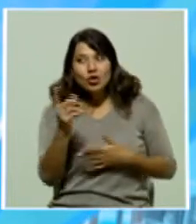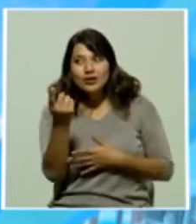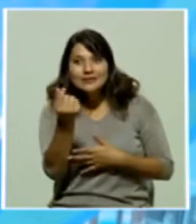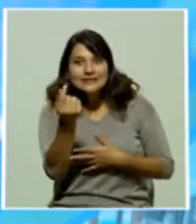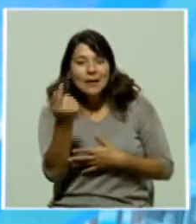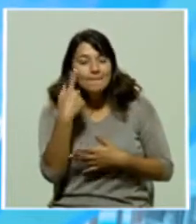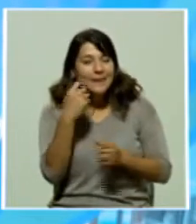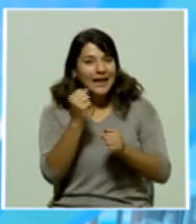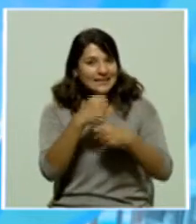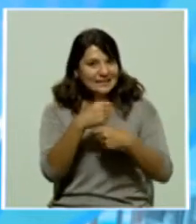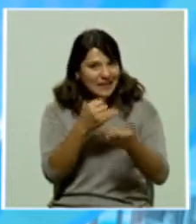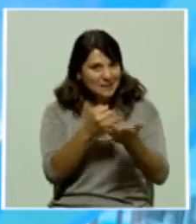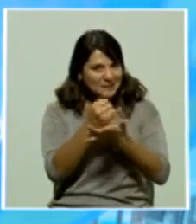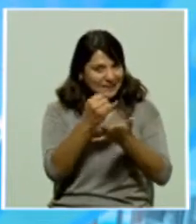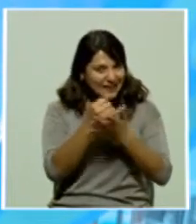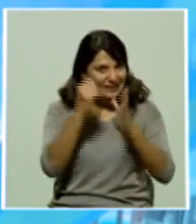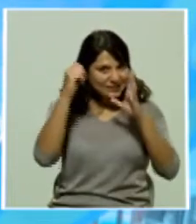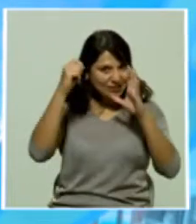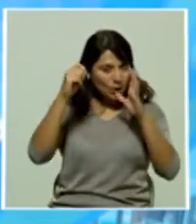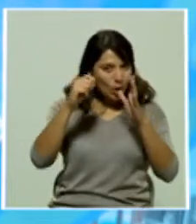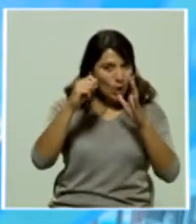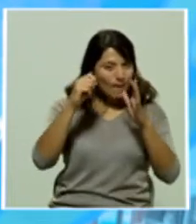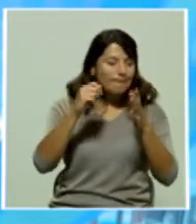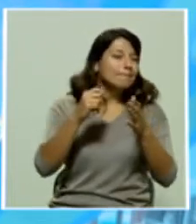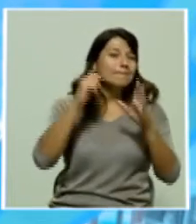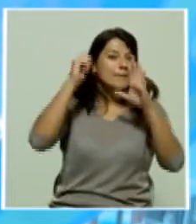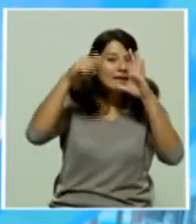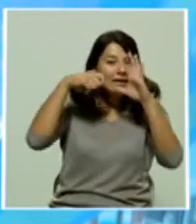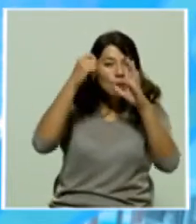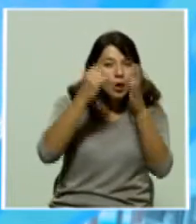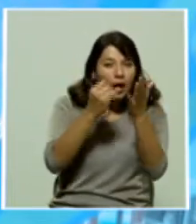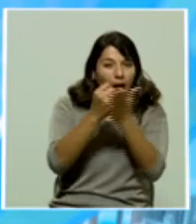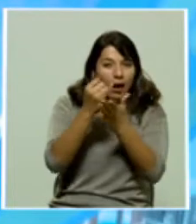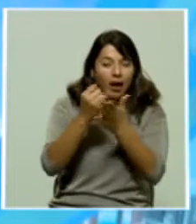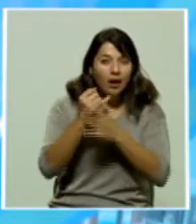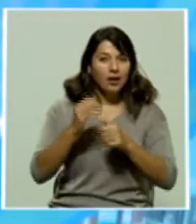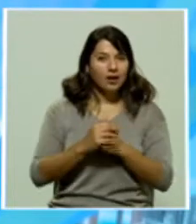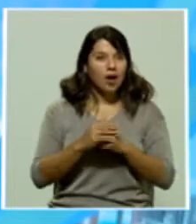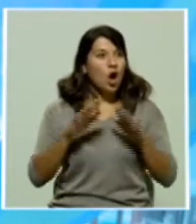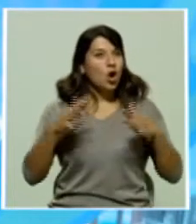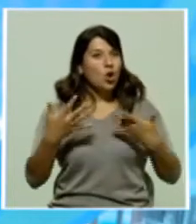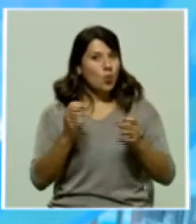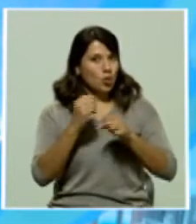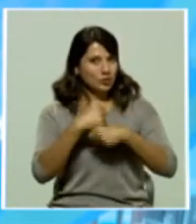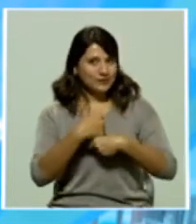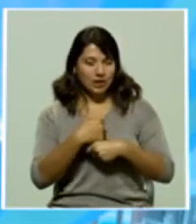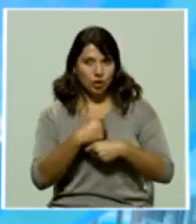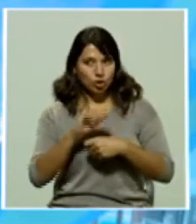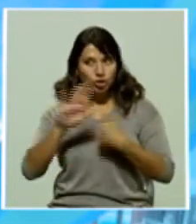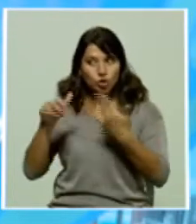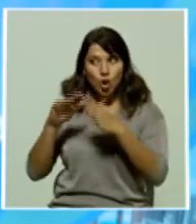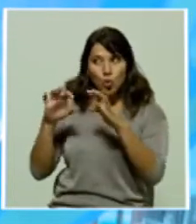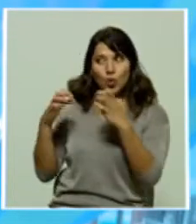Porque además fue todo un crew, fue todo un grupo, no es que se hizo por Zoom,